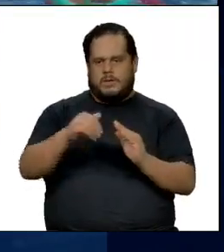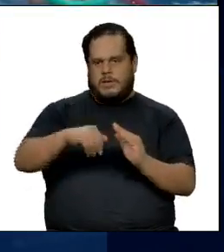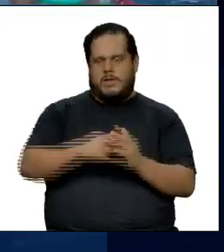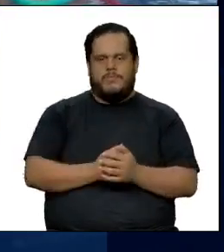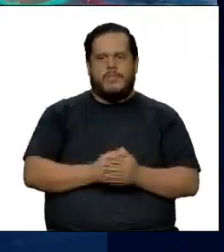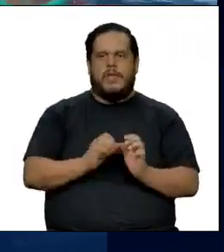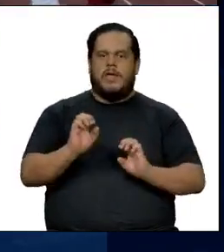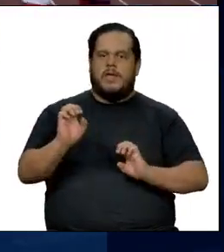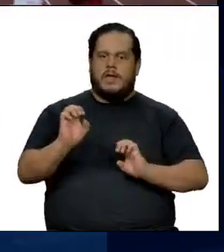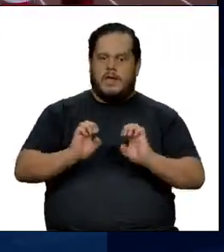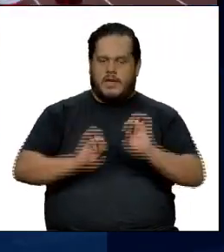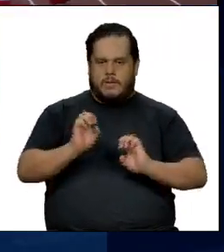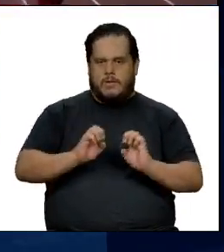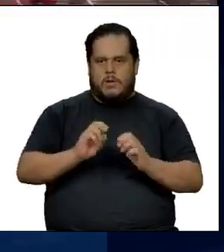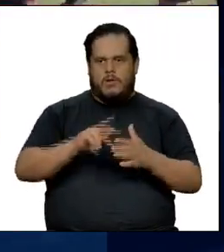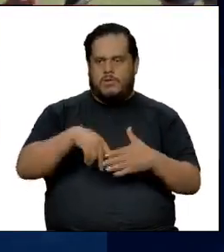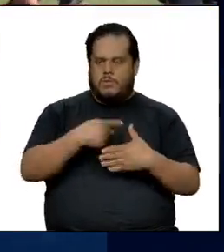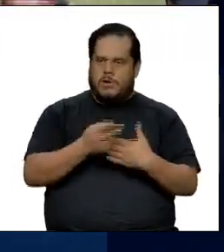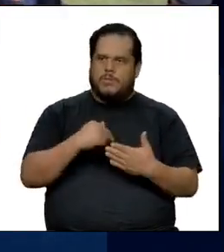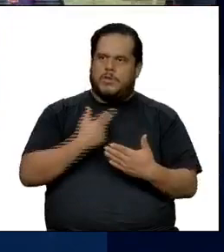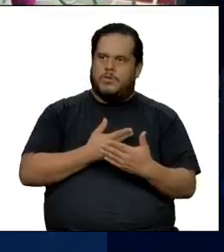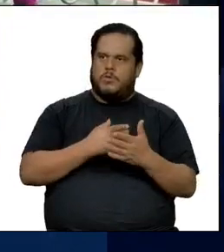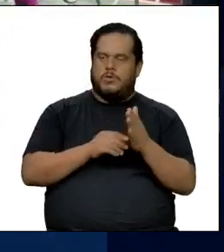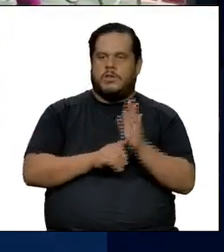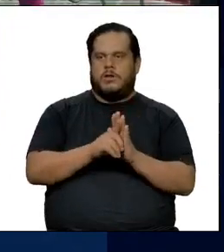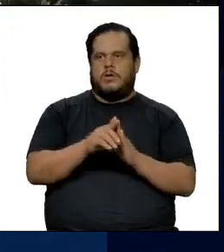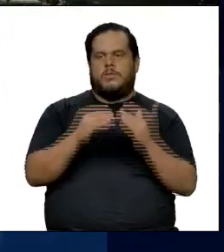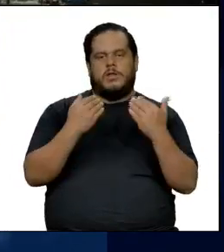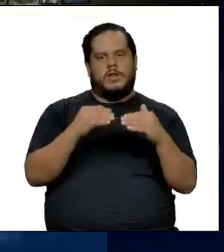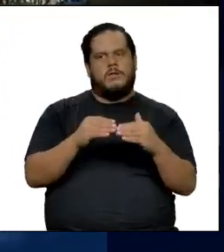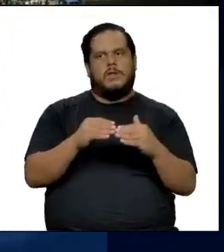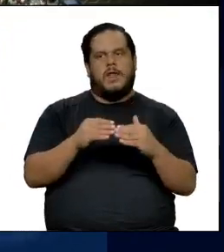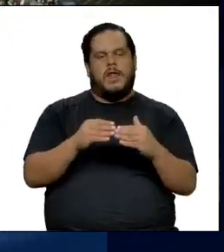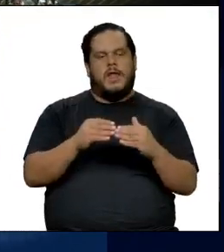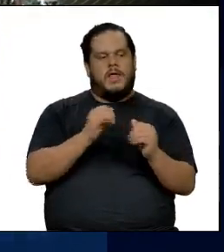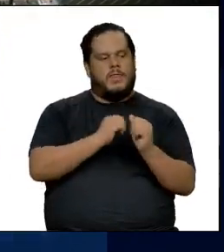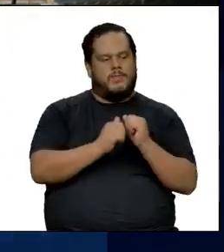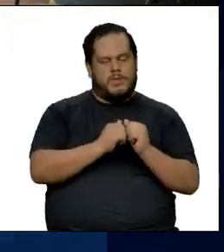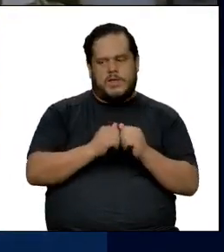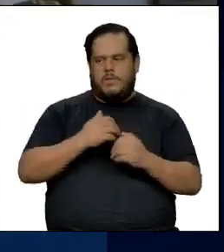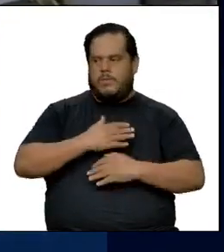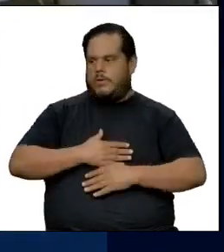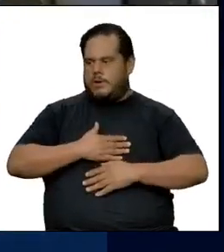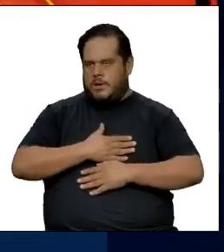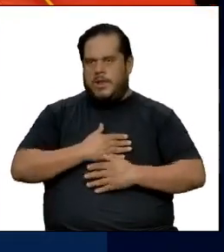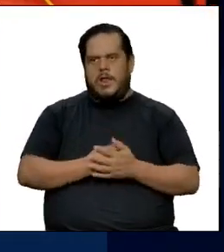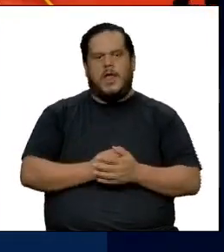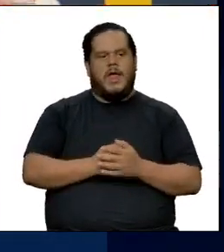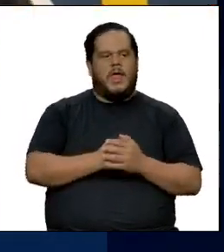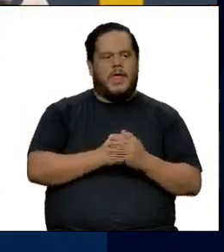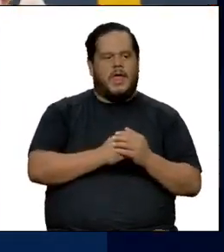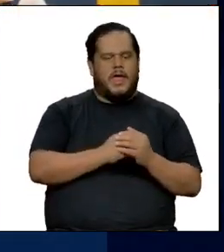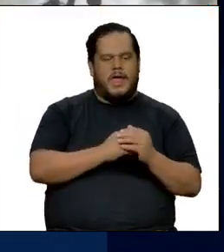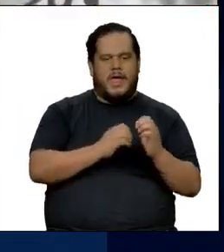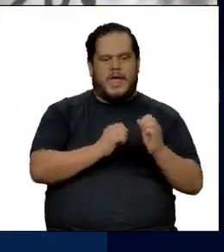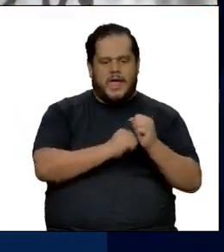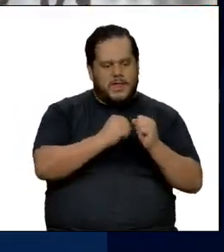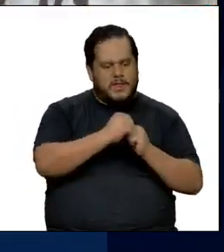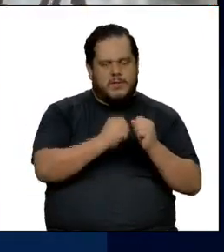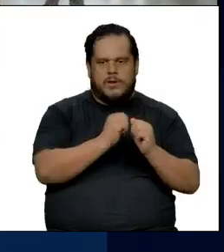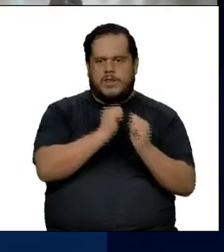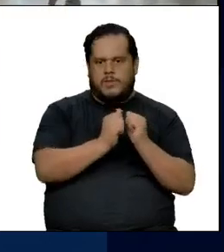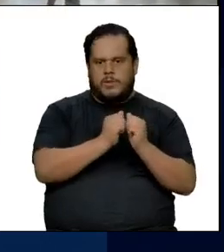evaluado los programas que nosotros desarrollamos a nivel deportivo y recreativo, instalaciones deportivas, lo que son